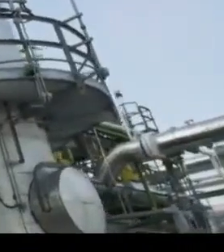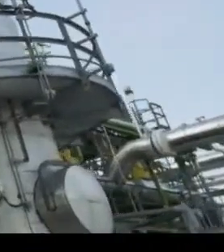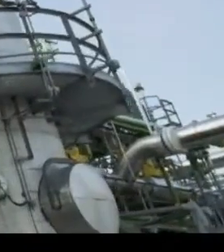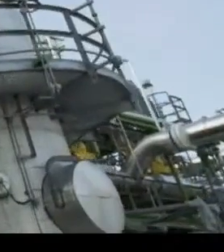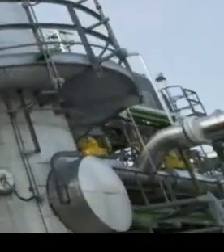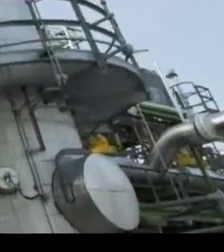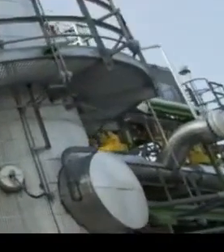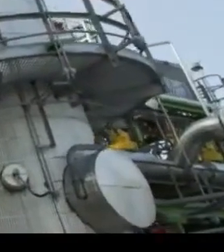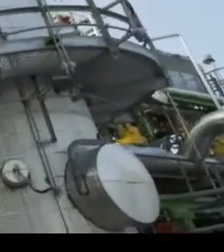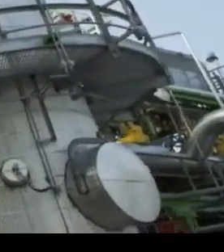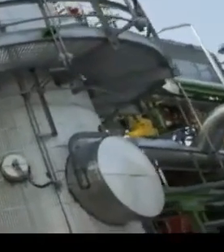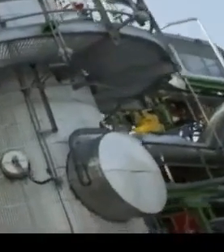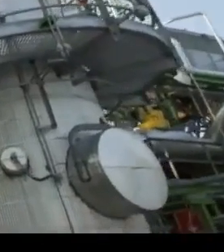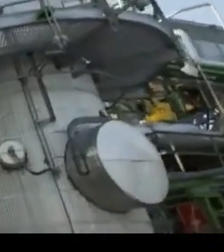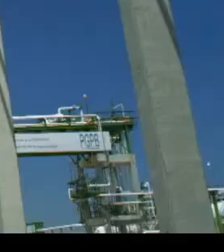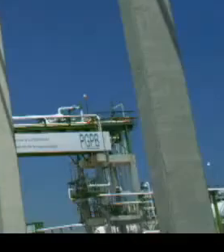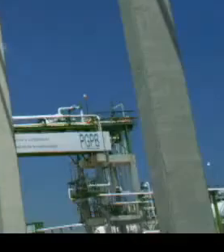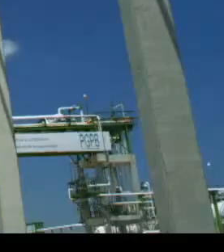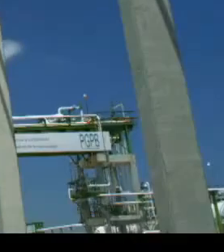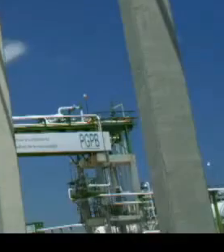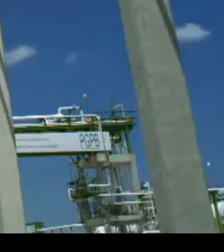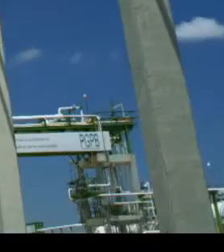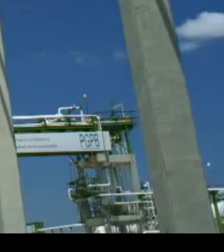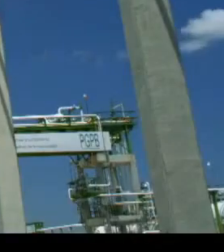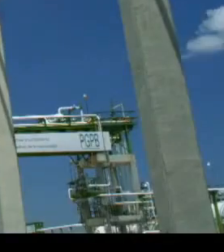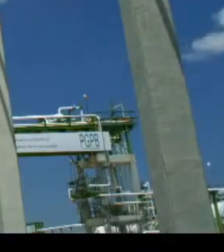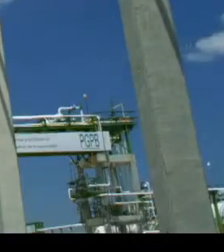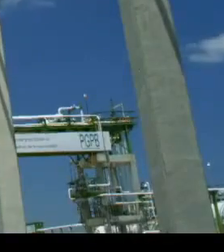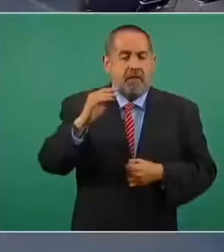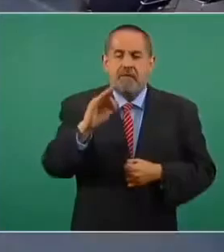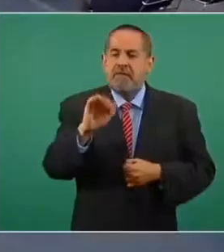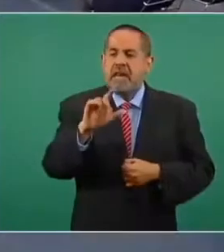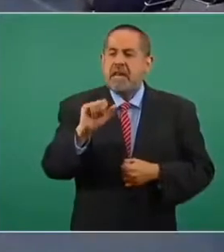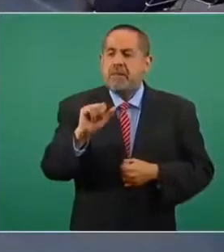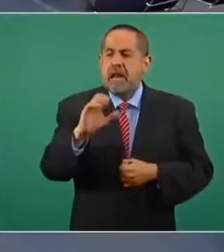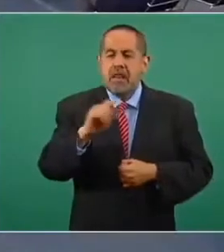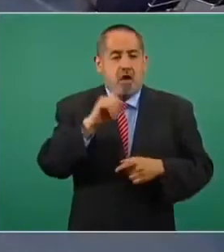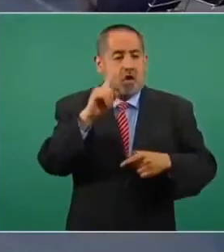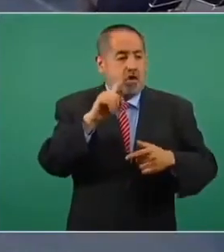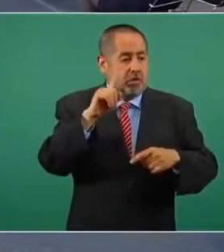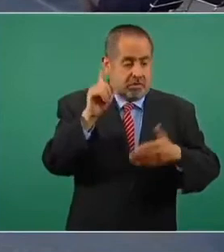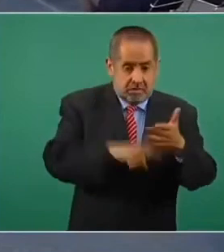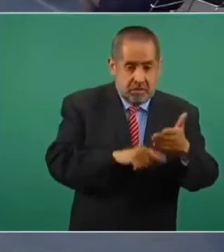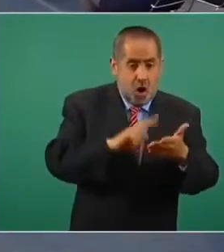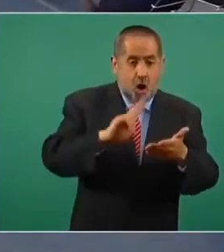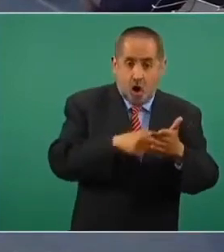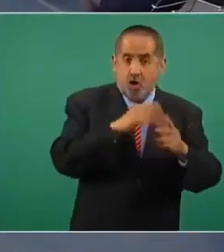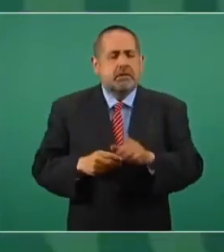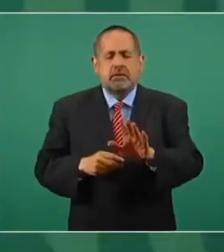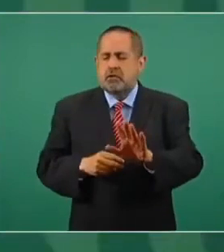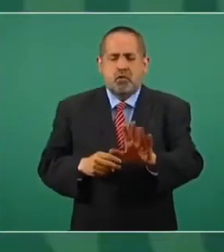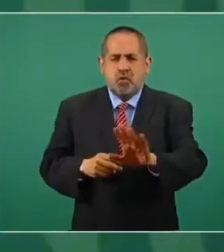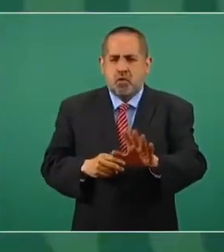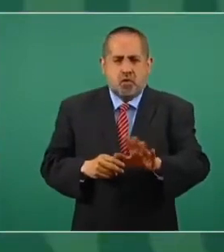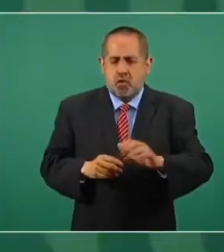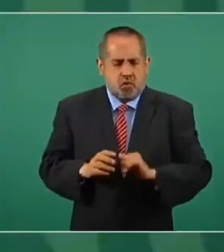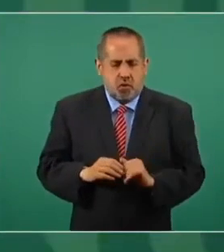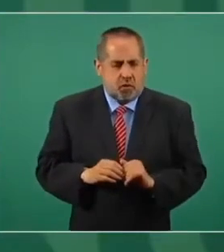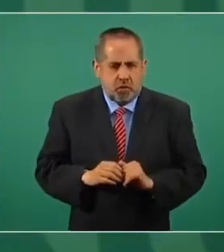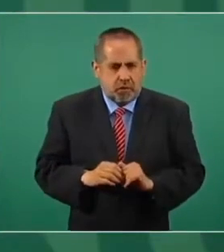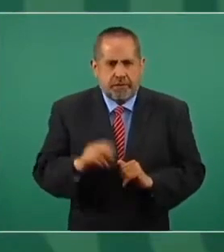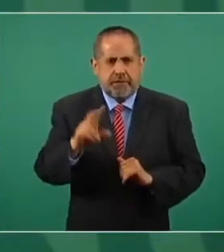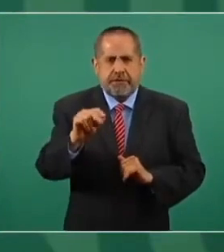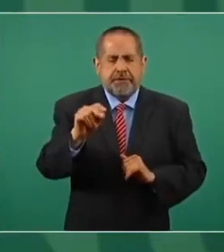por las que debe cambiarse la ley en materia de industria eléctrica. Es básicamente para que se dé